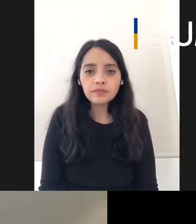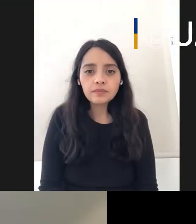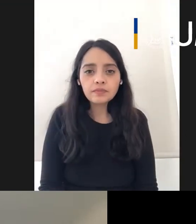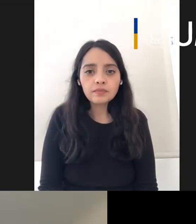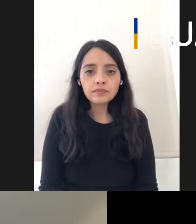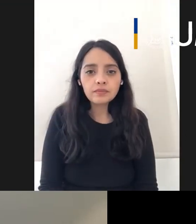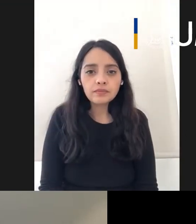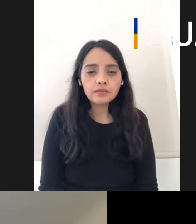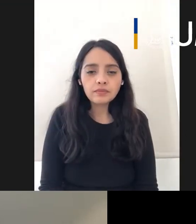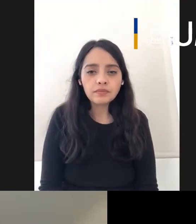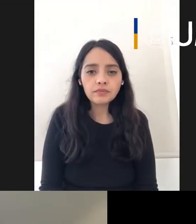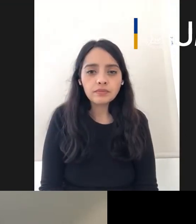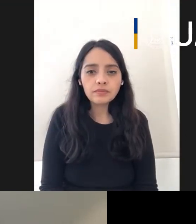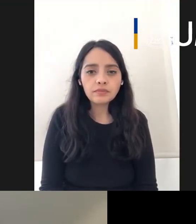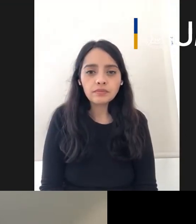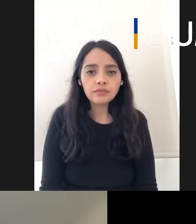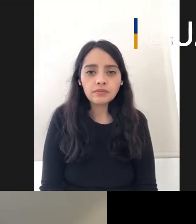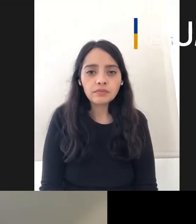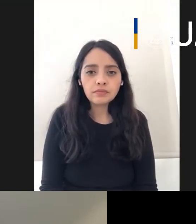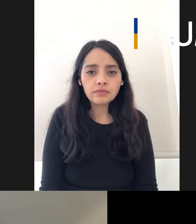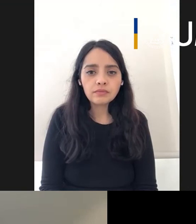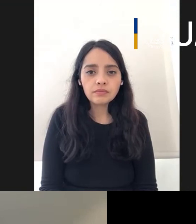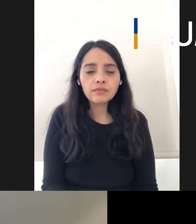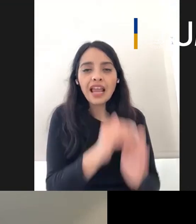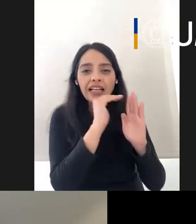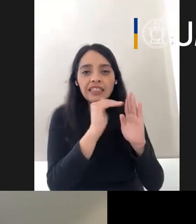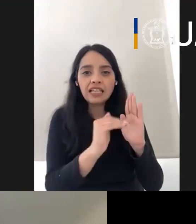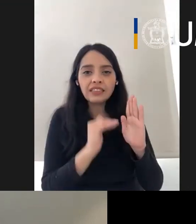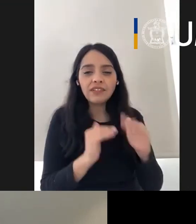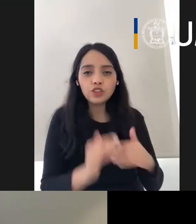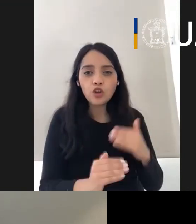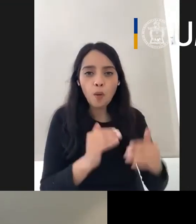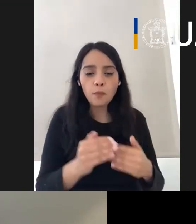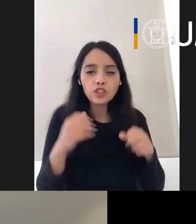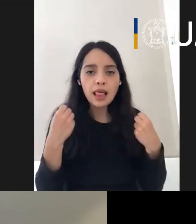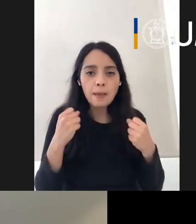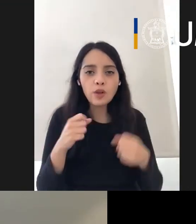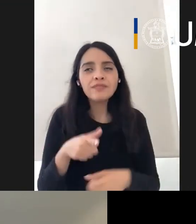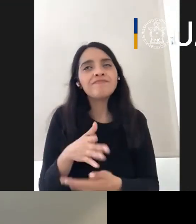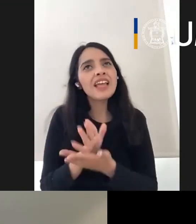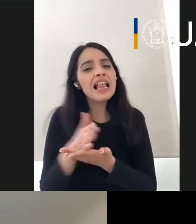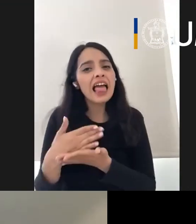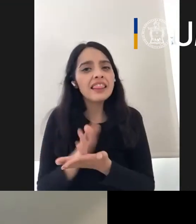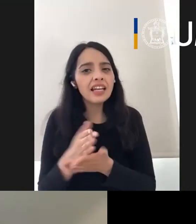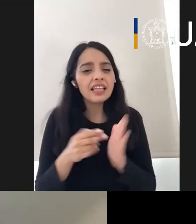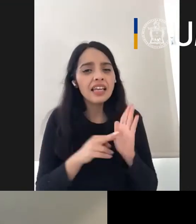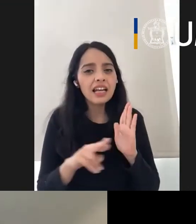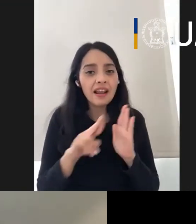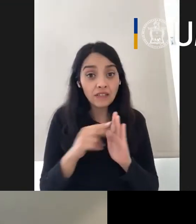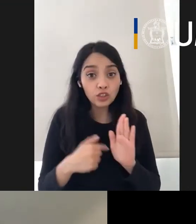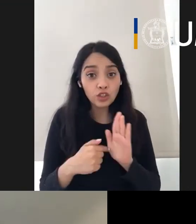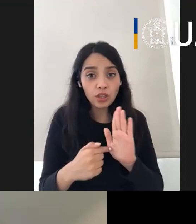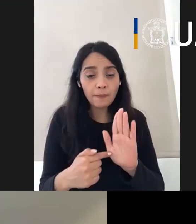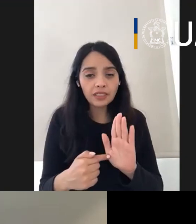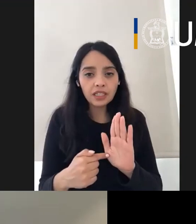funcional me imagino que es bastante específica para el deporte. En general, las estrategias de rehabilitación que yo les presenté, como les comentaba, no